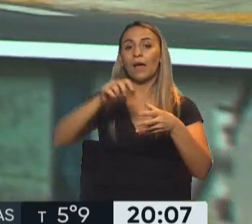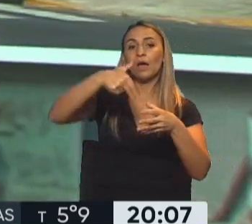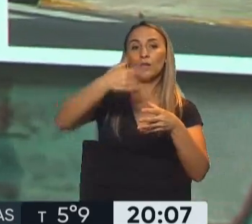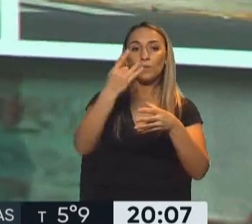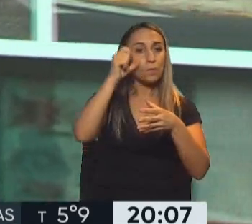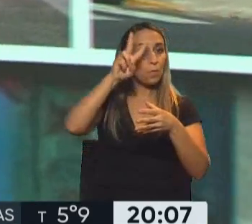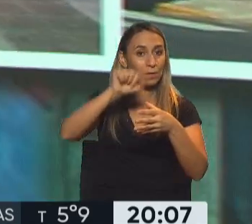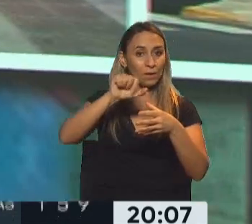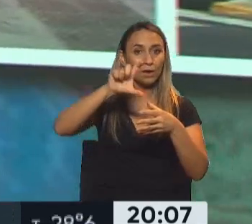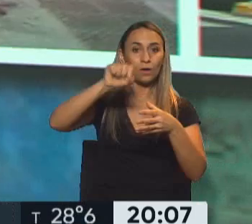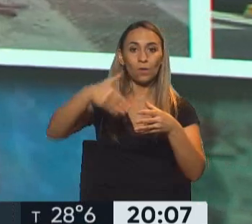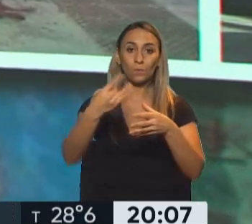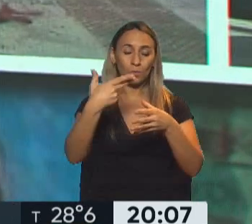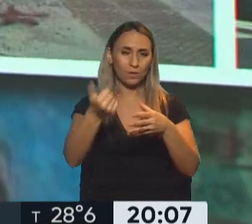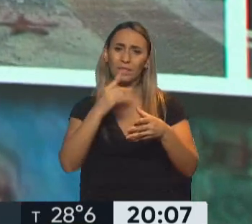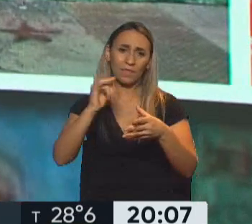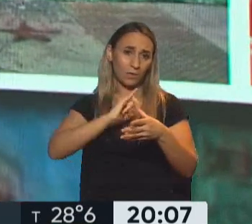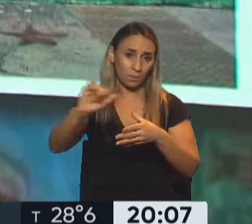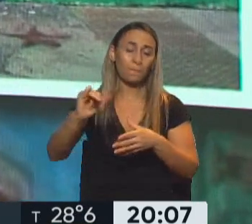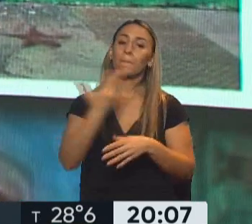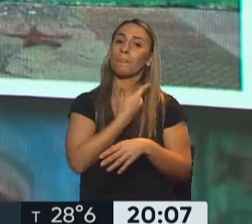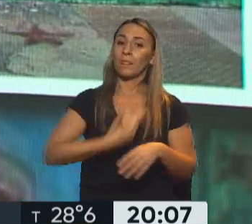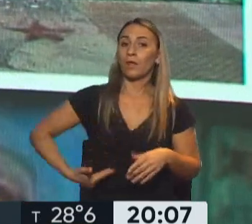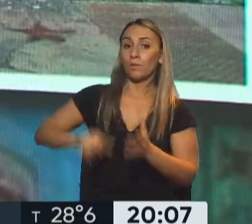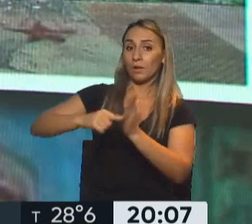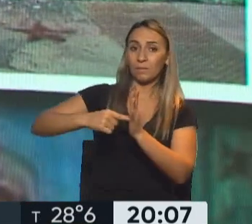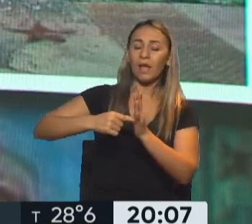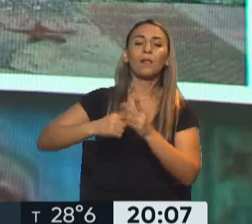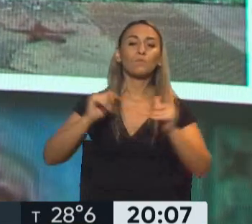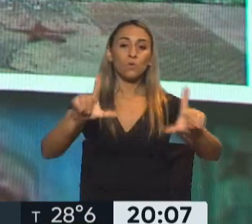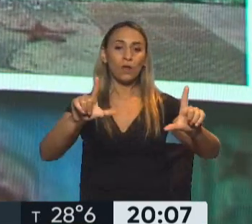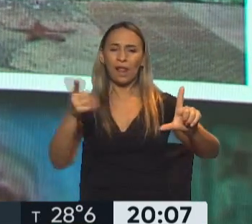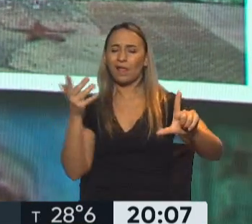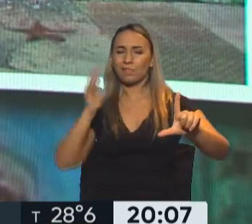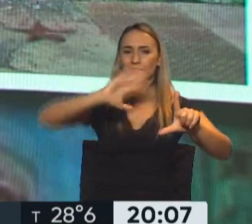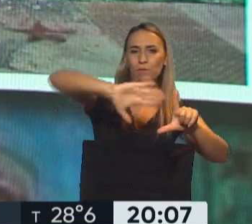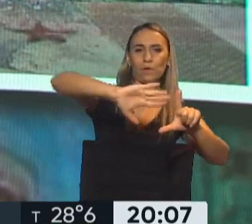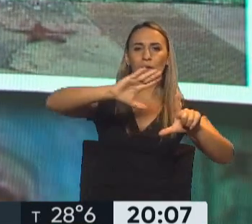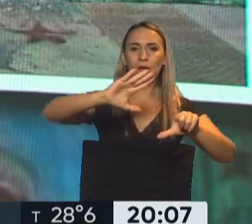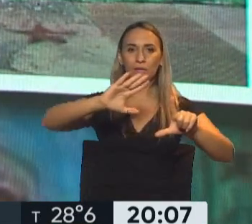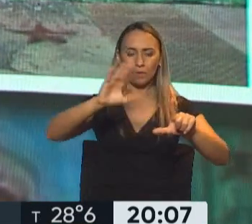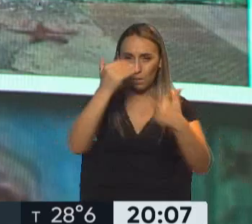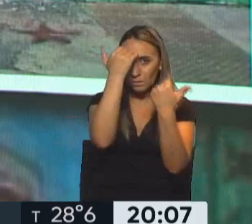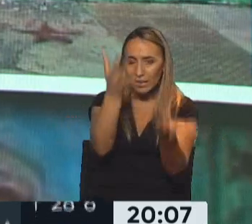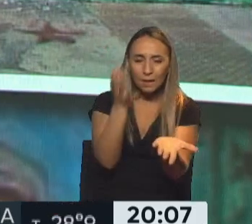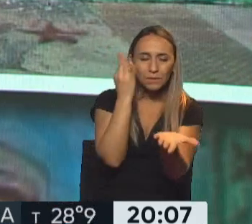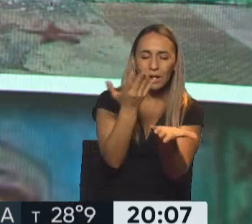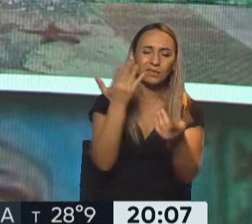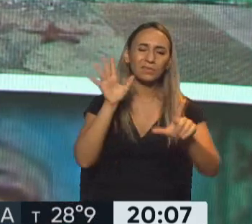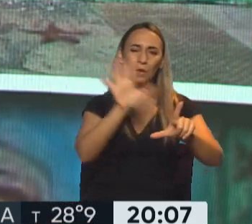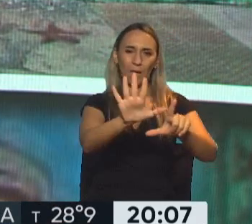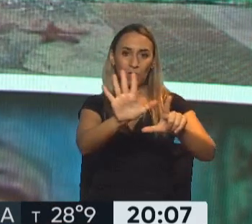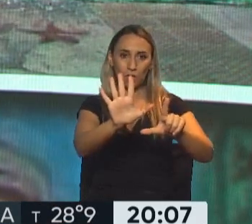que el gobierno porteño tapó un mural de homenaje a diego armando maradona un grupo de artistas había